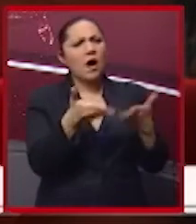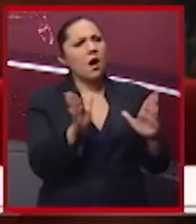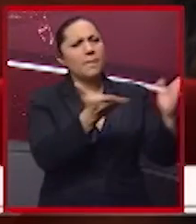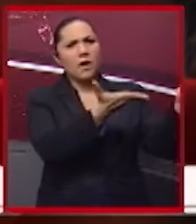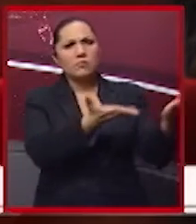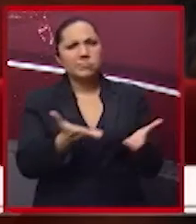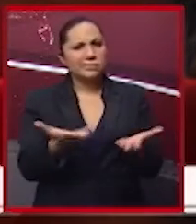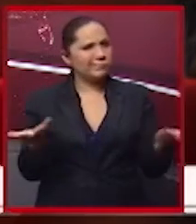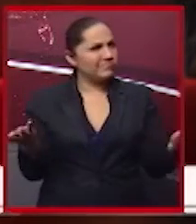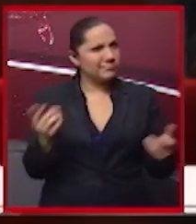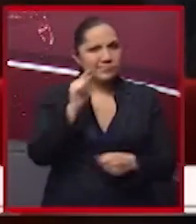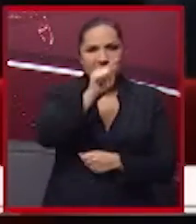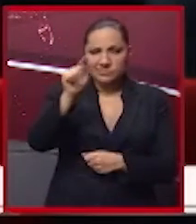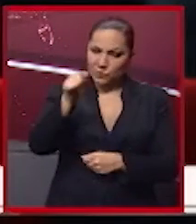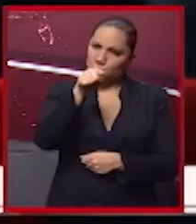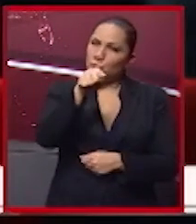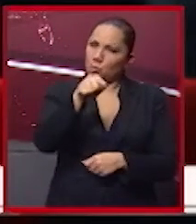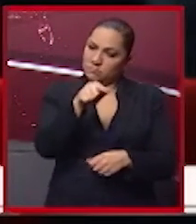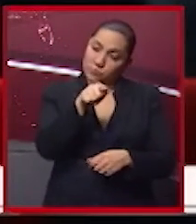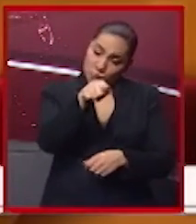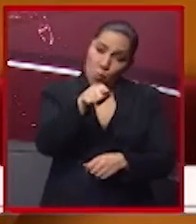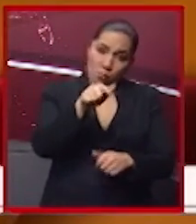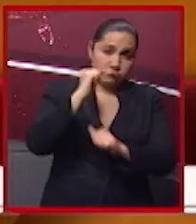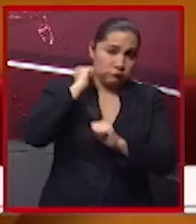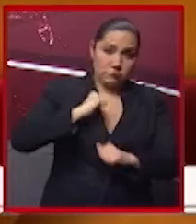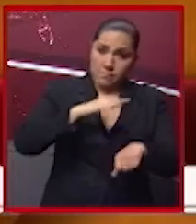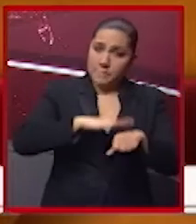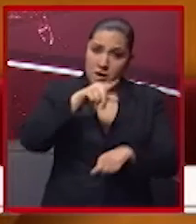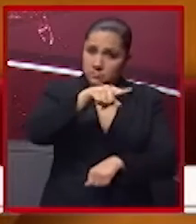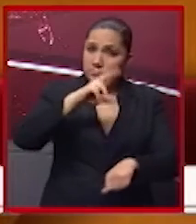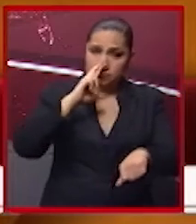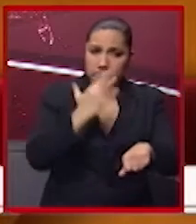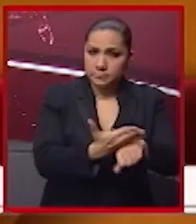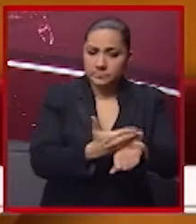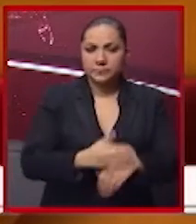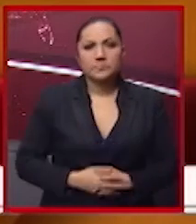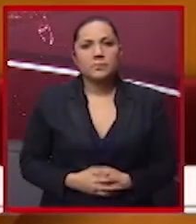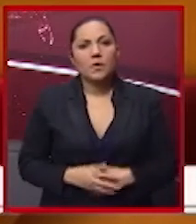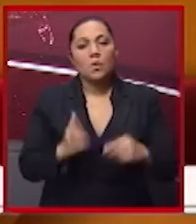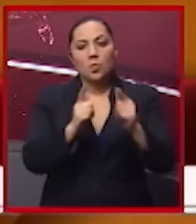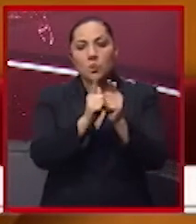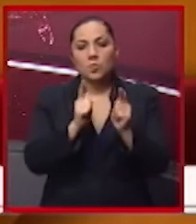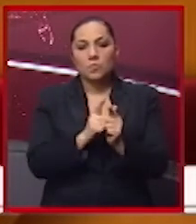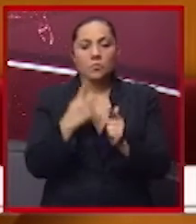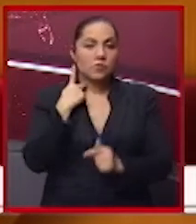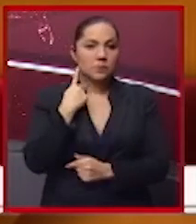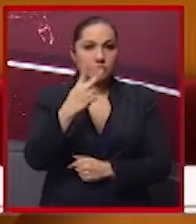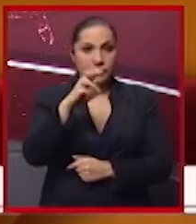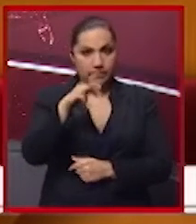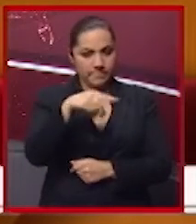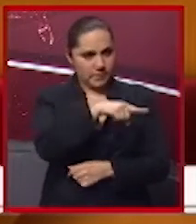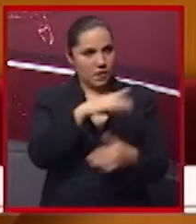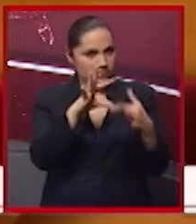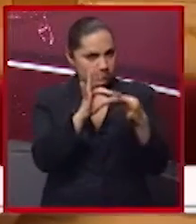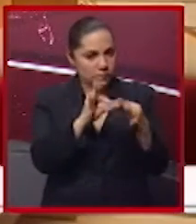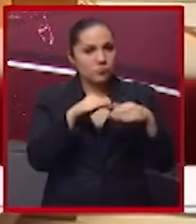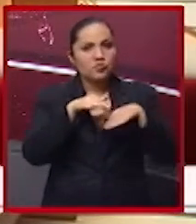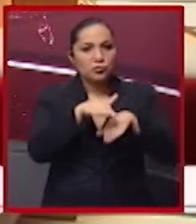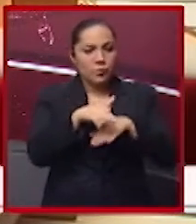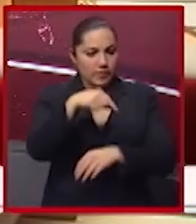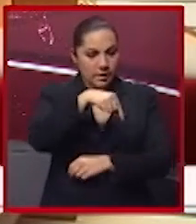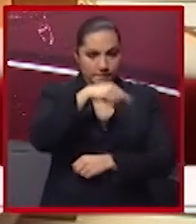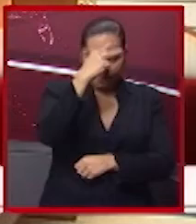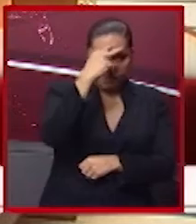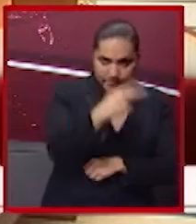si no es que el principal responsable. El Partido Verde Ecologista de México se refirió a la actuación del país frente